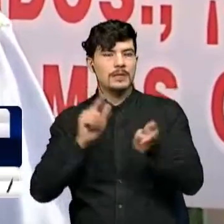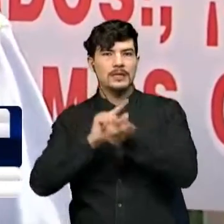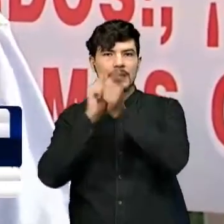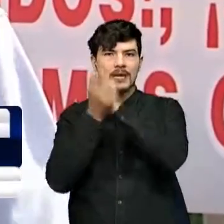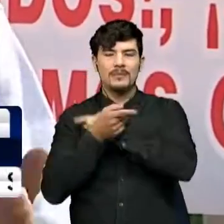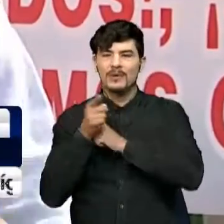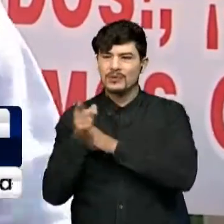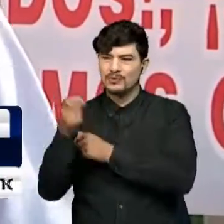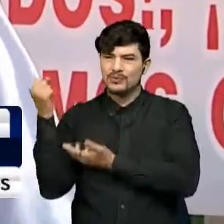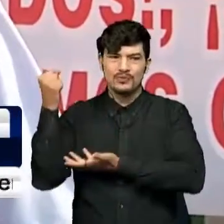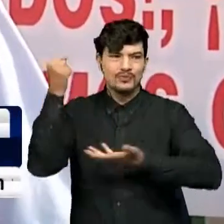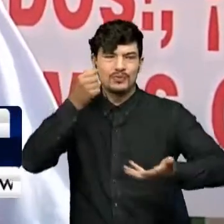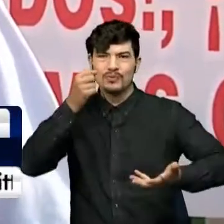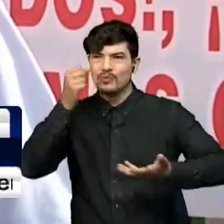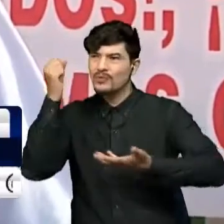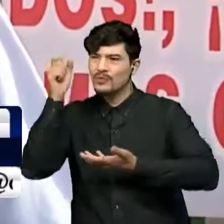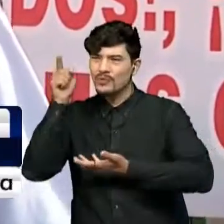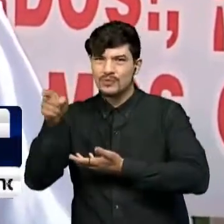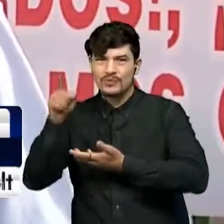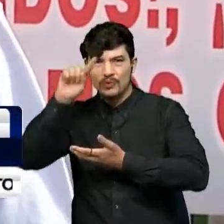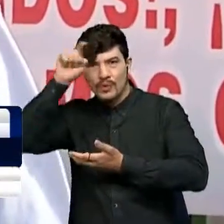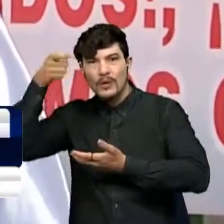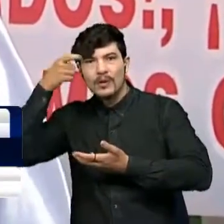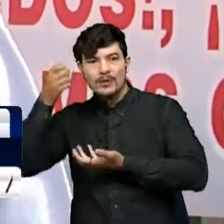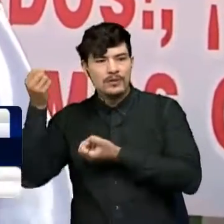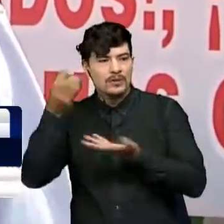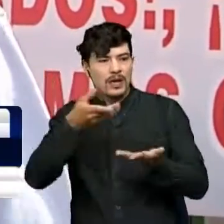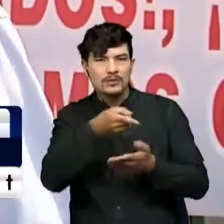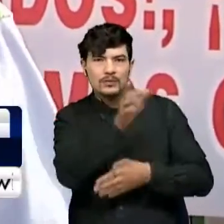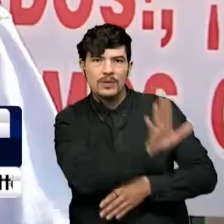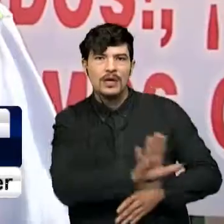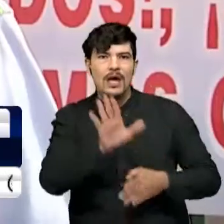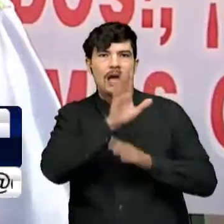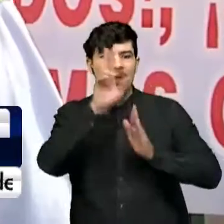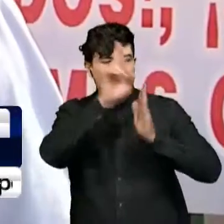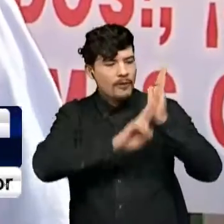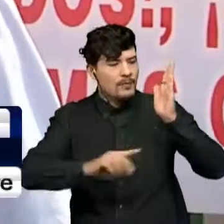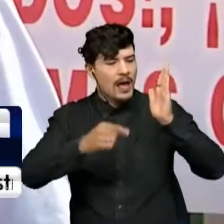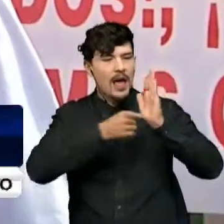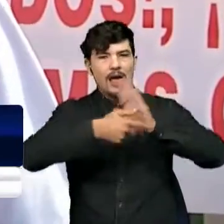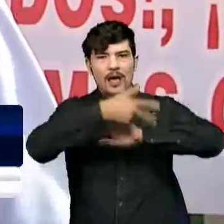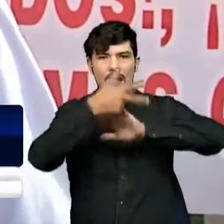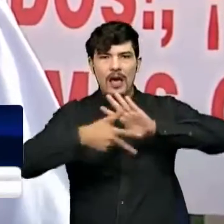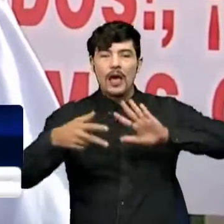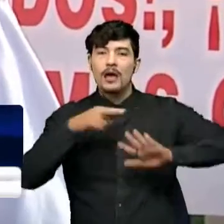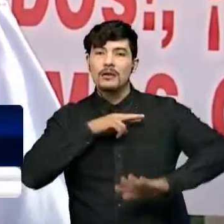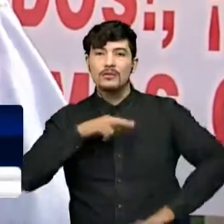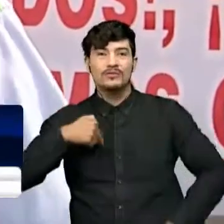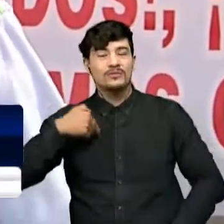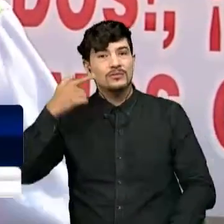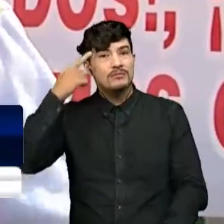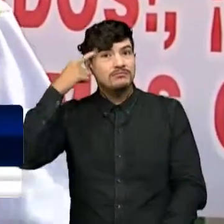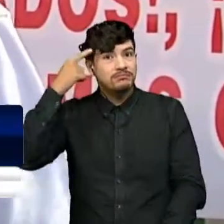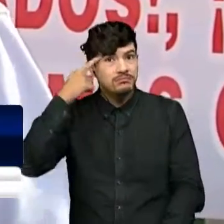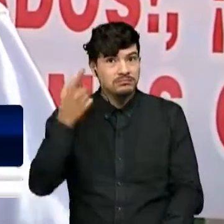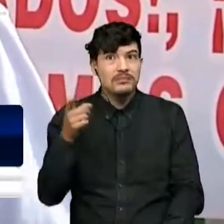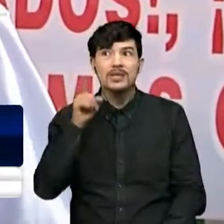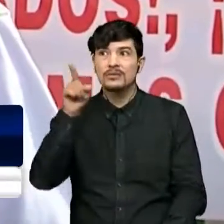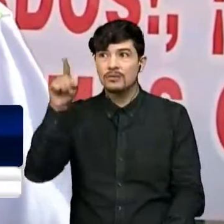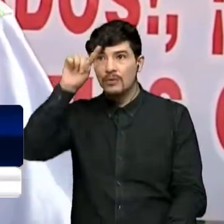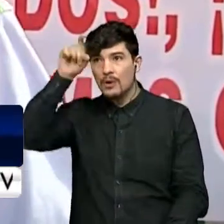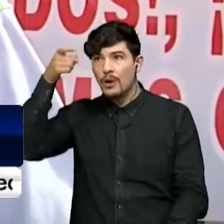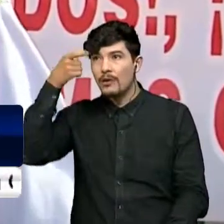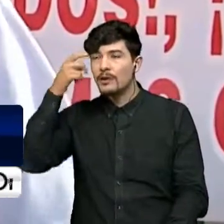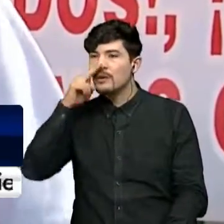de recursos de la nación a los departamentos es una reforma constitucional y nosotros consideramos que el gobierno